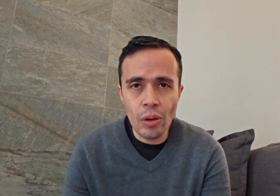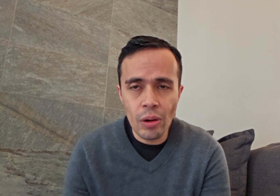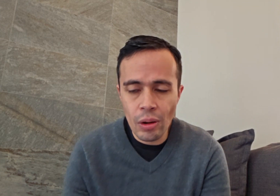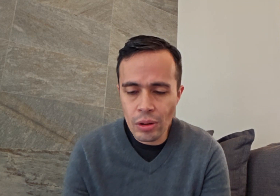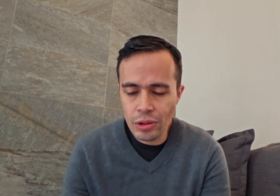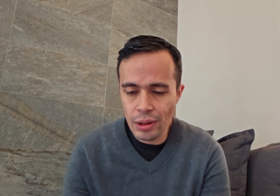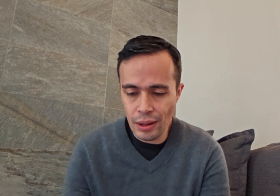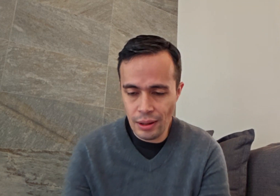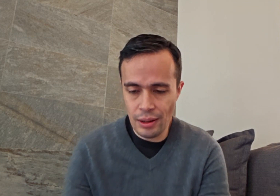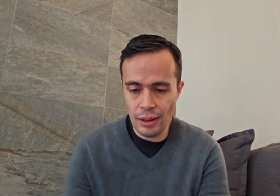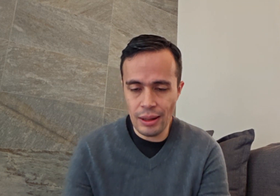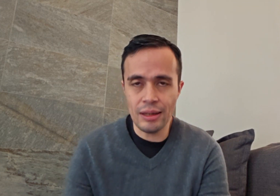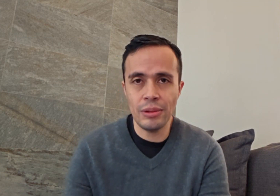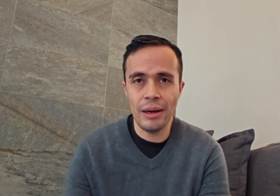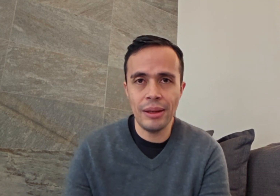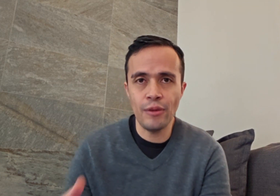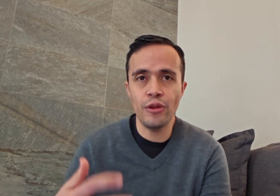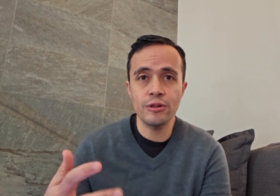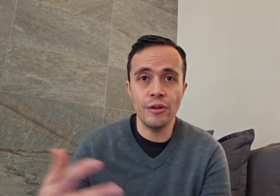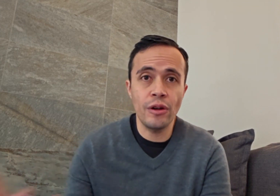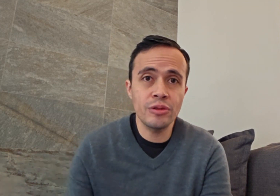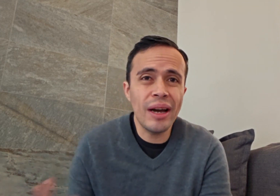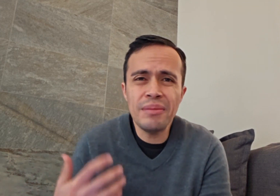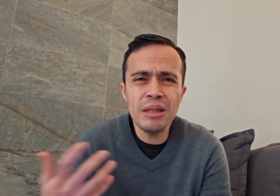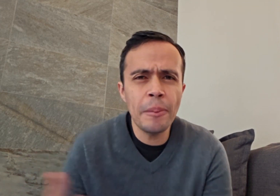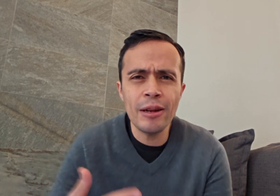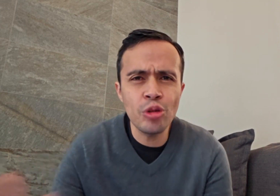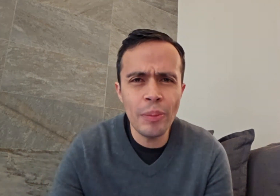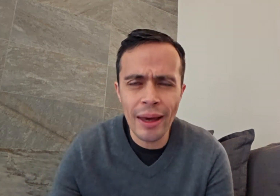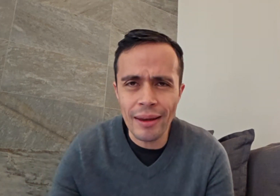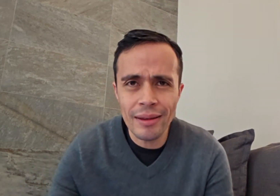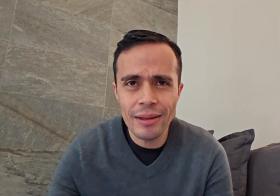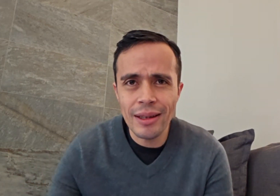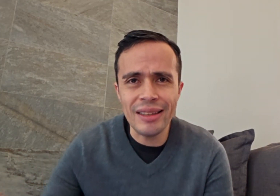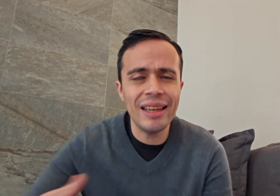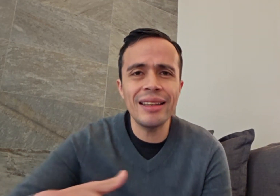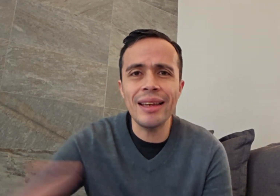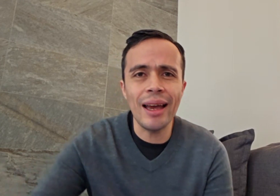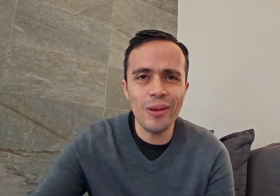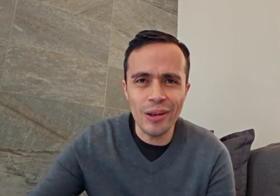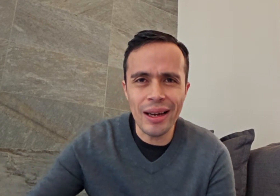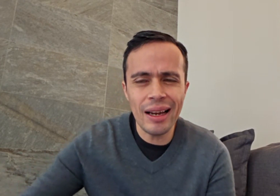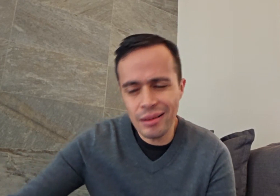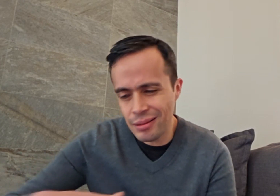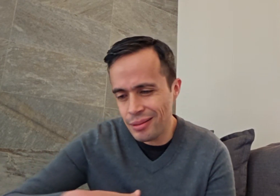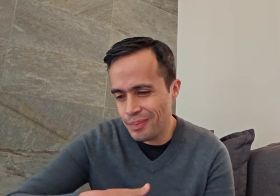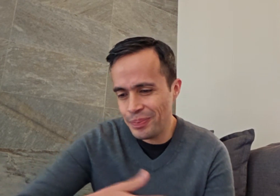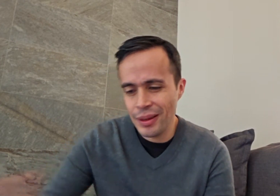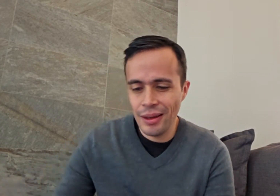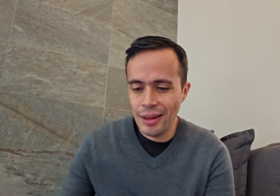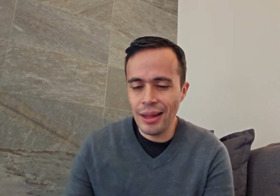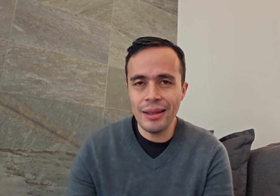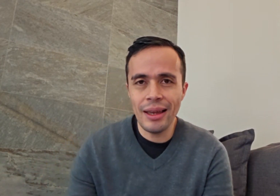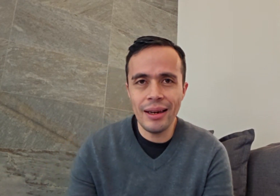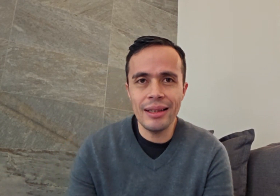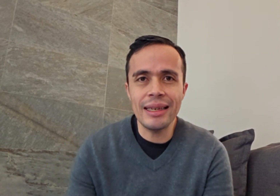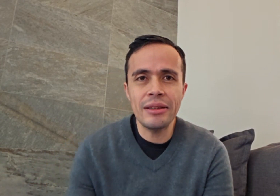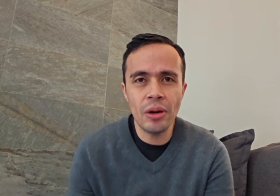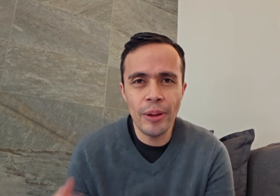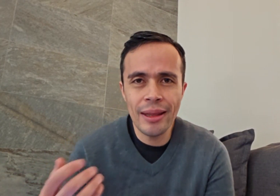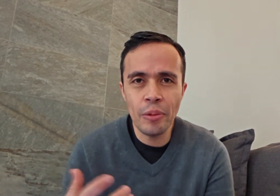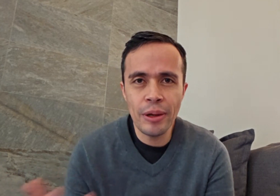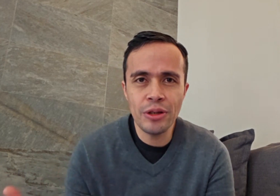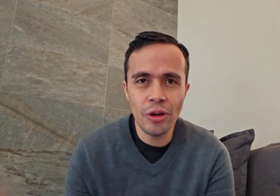de lujos y que es una vida fosfo. Él mismo presume que tiene dinero, él tiene